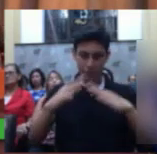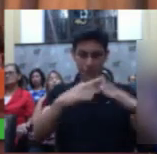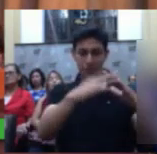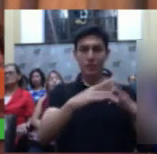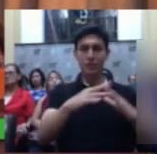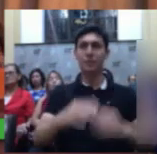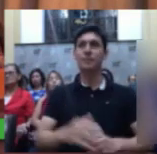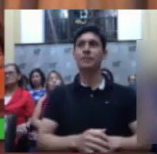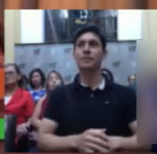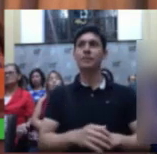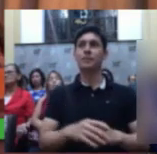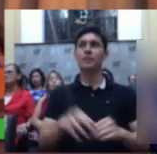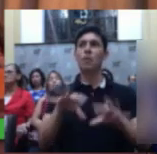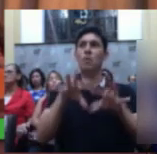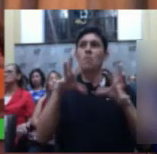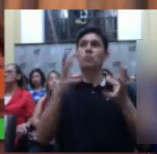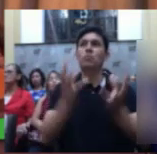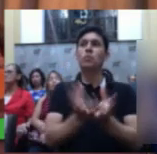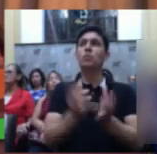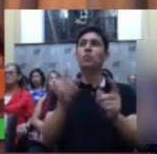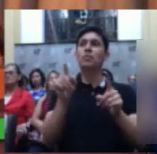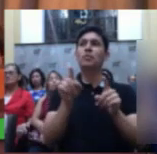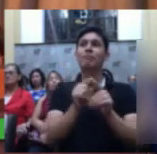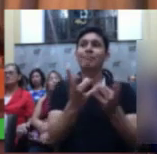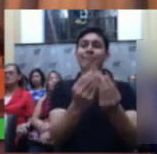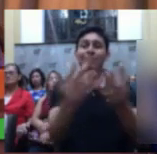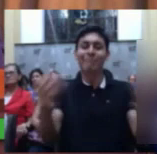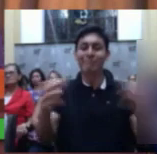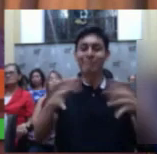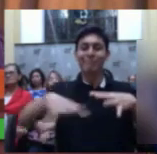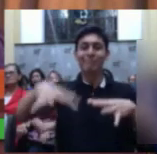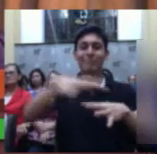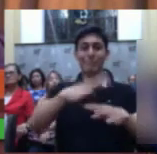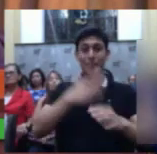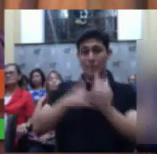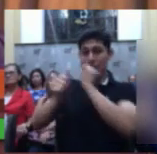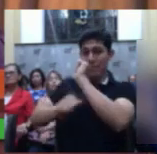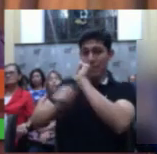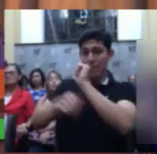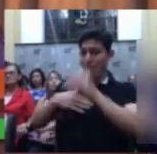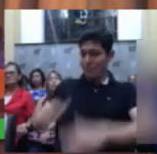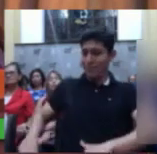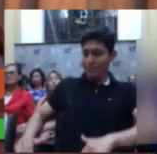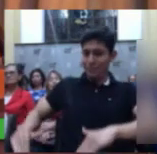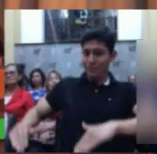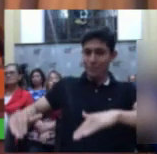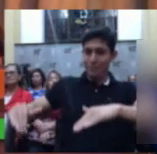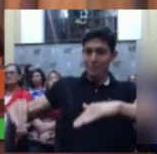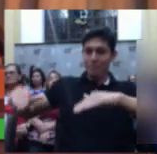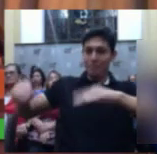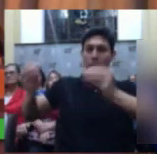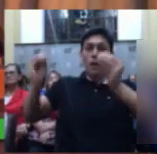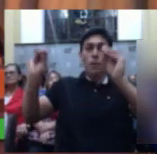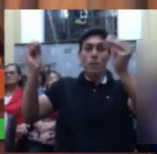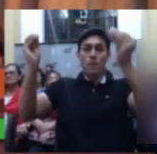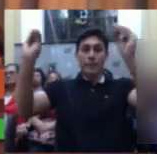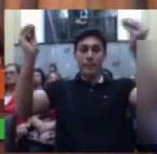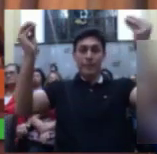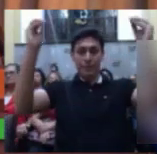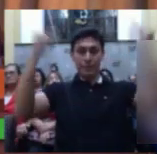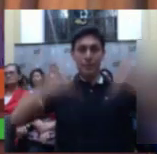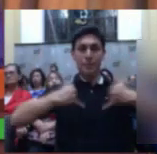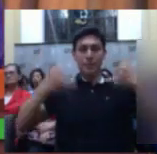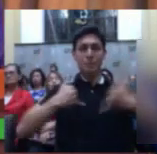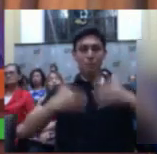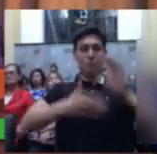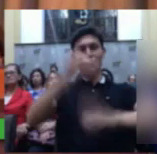rural. Allí con mi hermana Inés crecimos y nos fuimos haciendo adolescentes. Recorría en